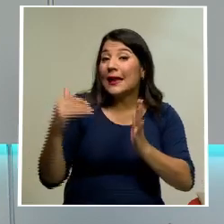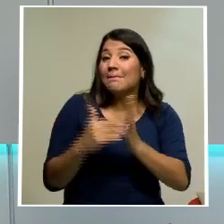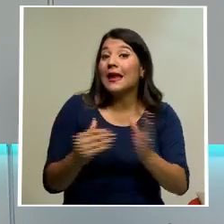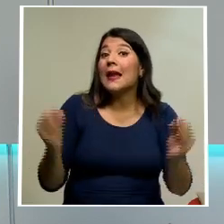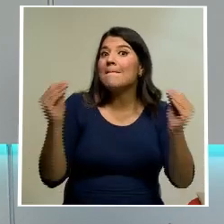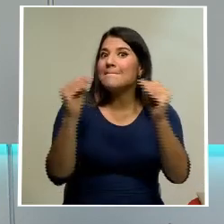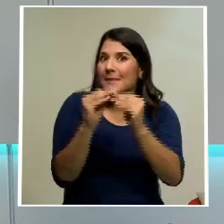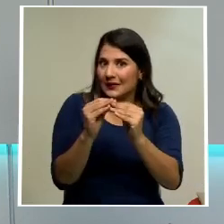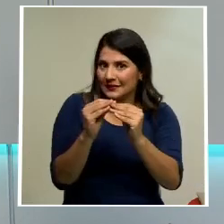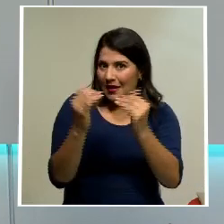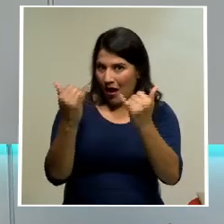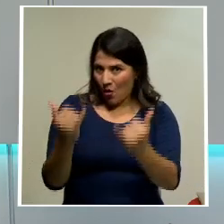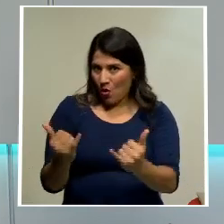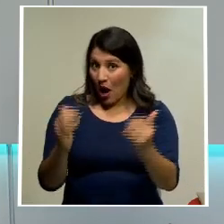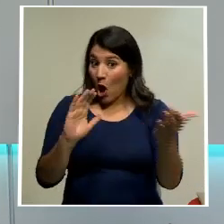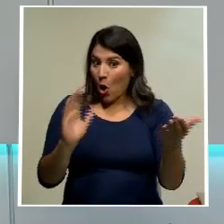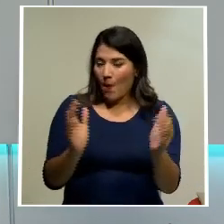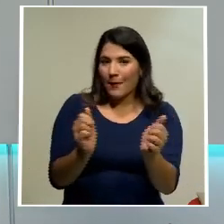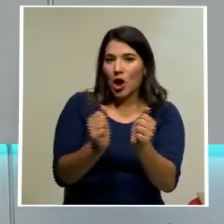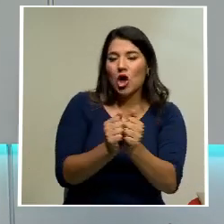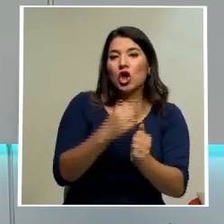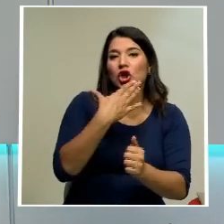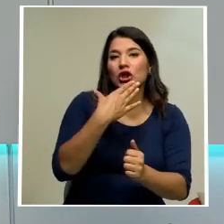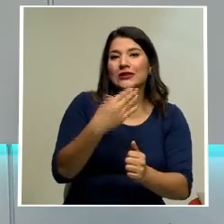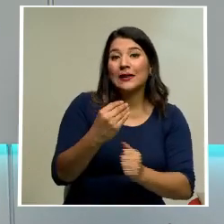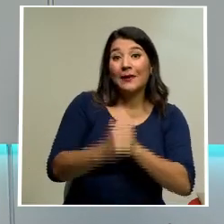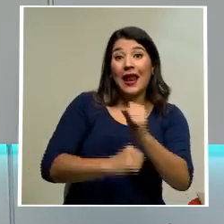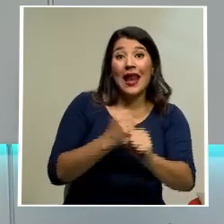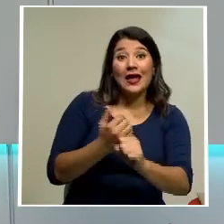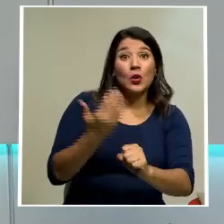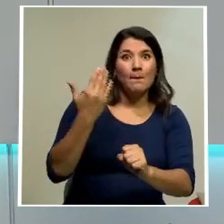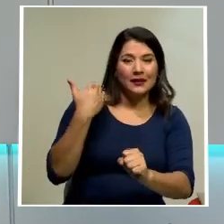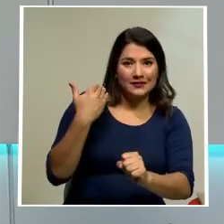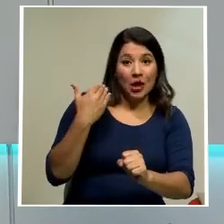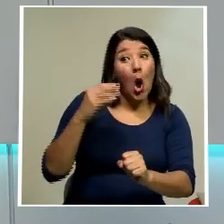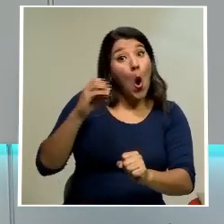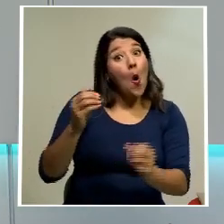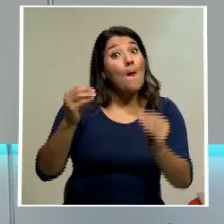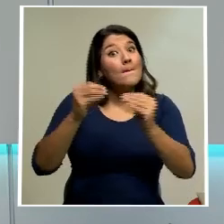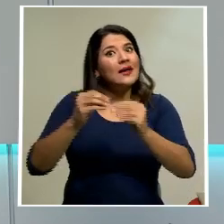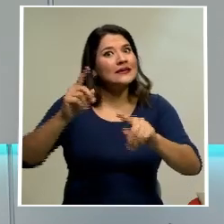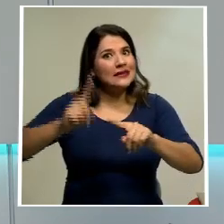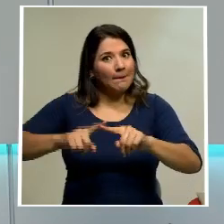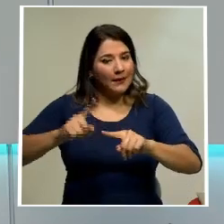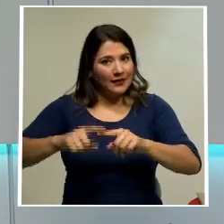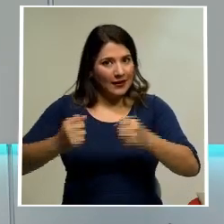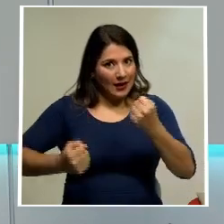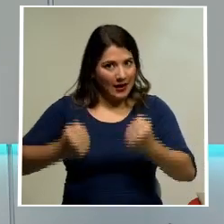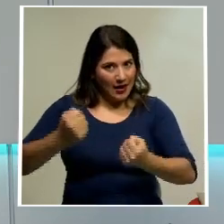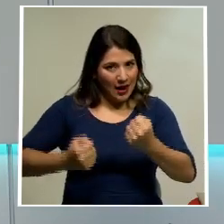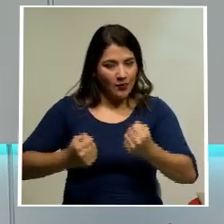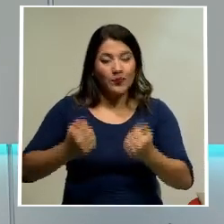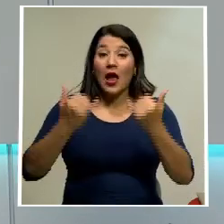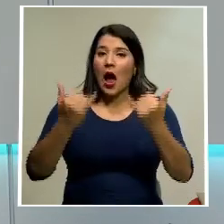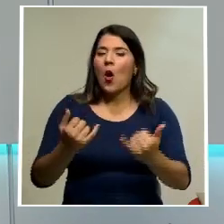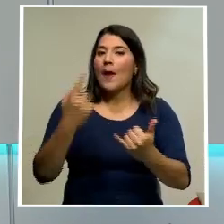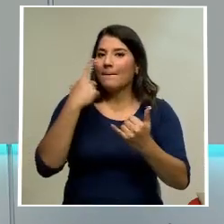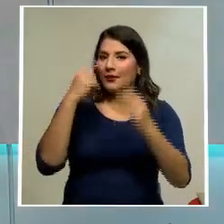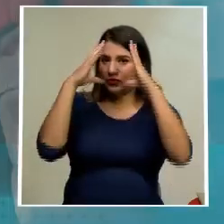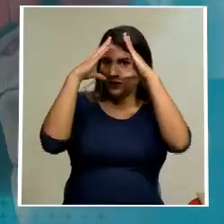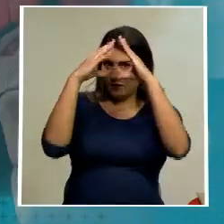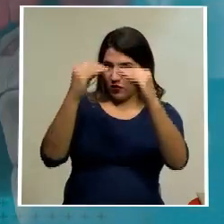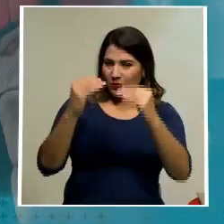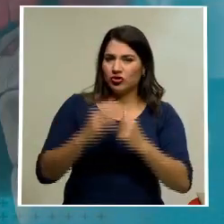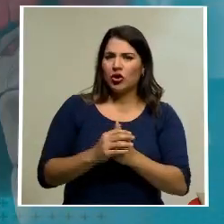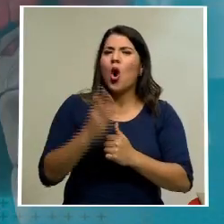diciembre del 2020 e inclusive más dinero dependiendo del tipo de carro. Vamos a pasar a ver el siguiente cuadro.